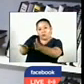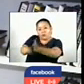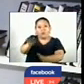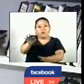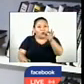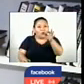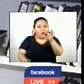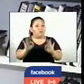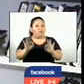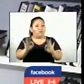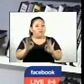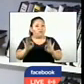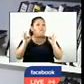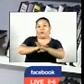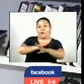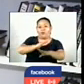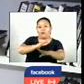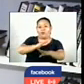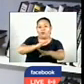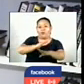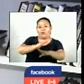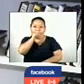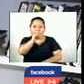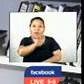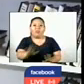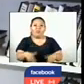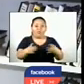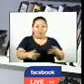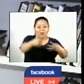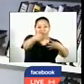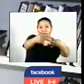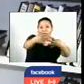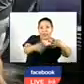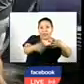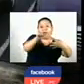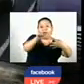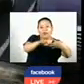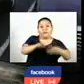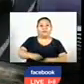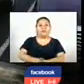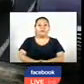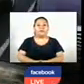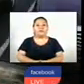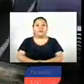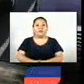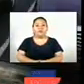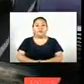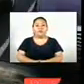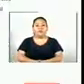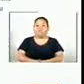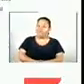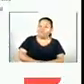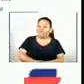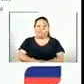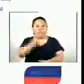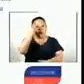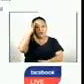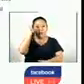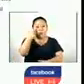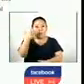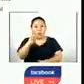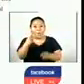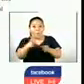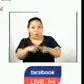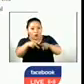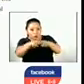garanticen una mejor protección de la privacidad a través de la jurisprudencia de la cuarta enmienda El riesgo no es bien conocido y los fabricantes